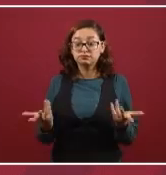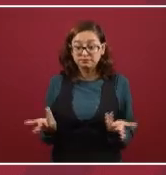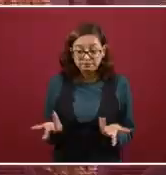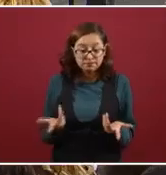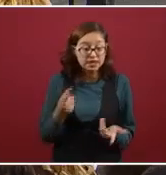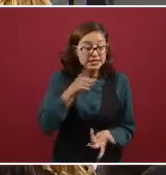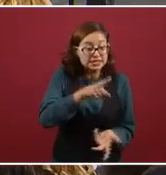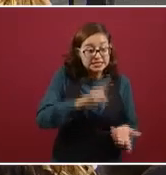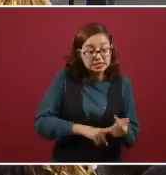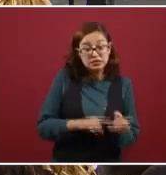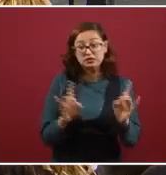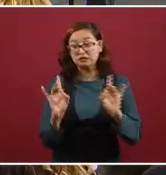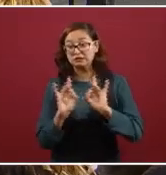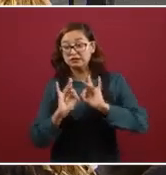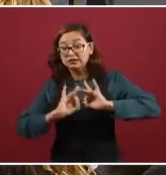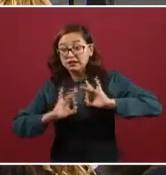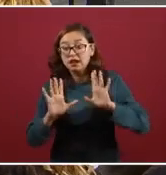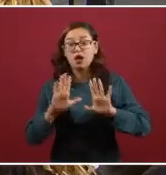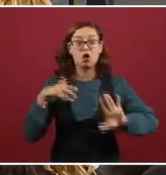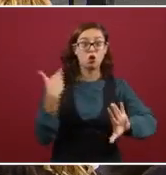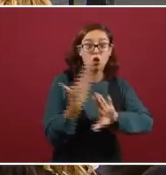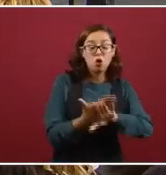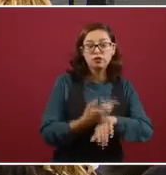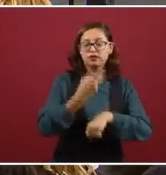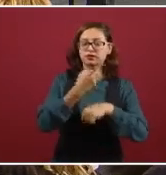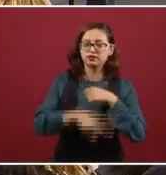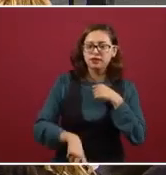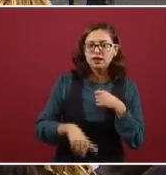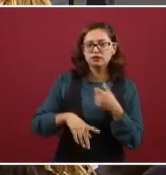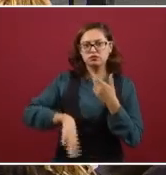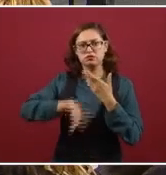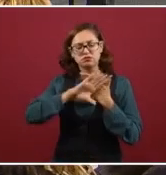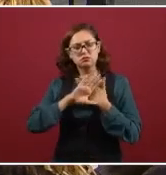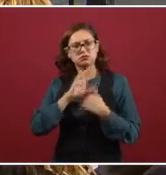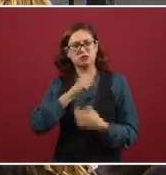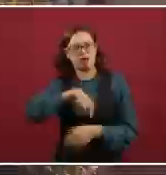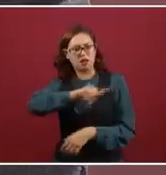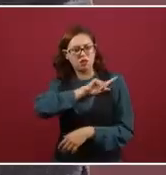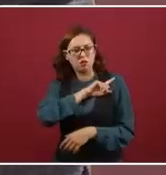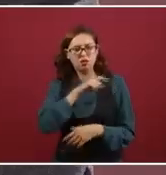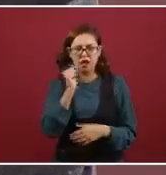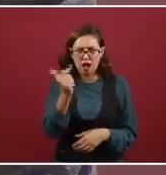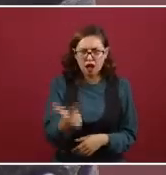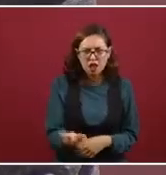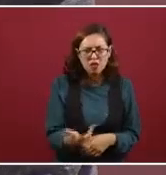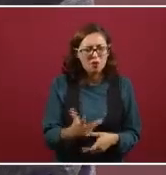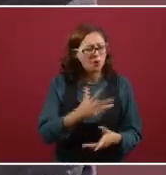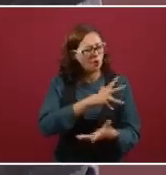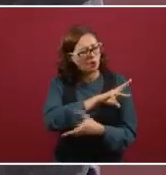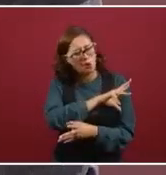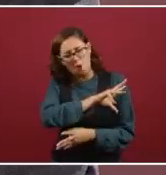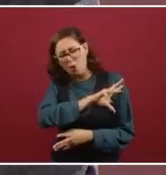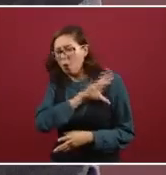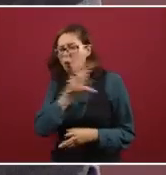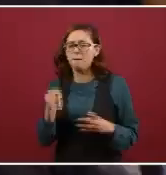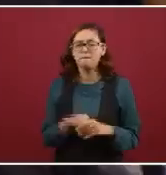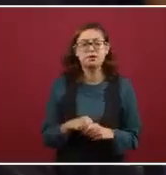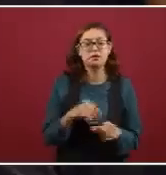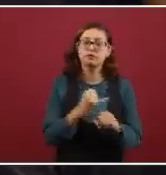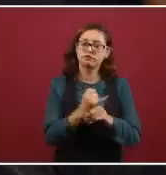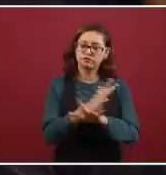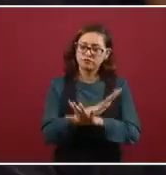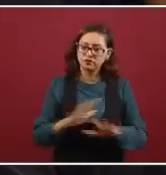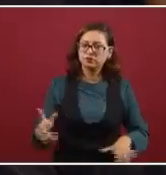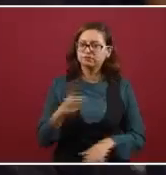han tenido? ¿Cómo se daña la salud o cómo se ha afectado la salud? O sea, todo esto con mucha